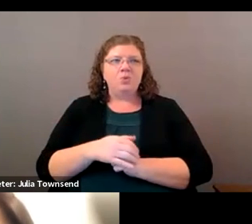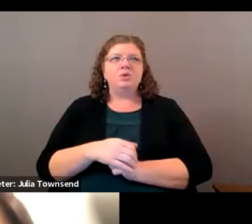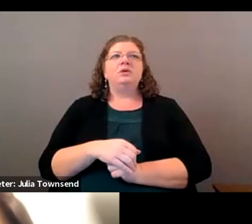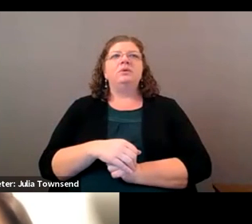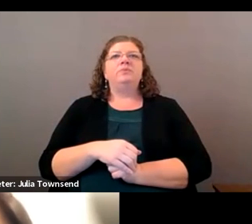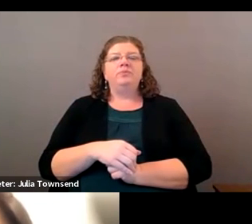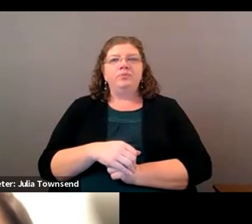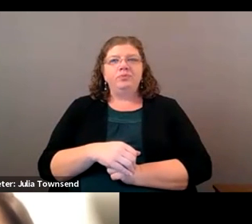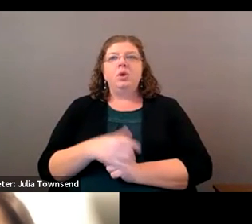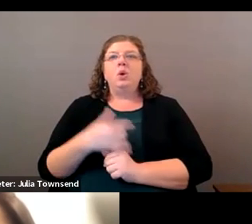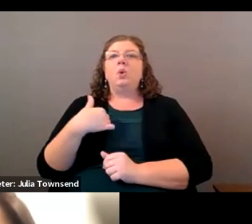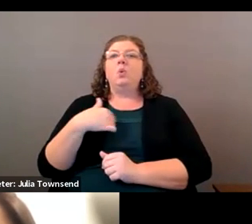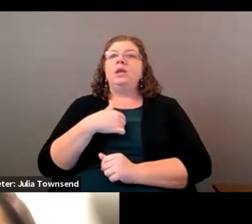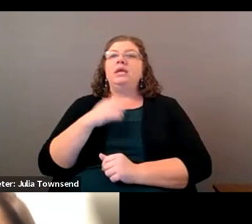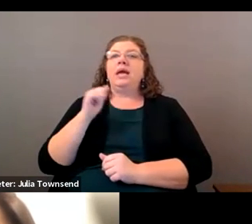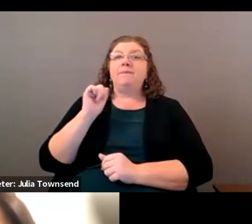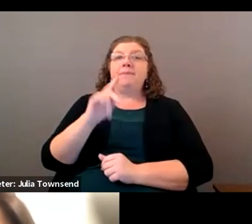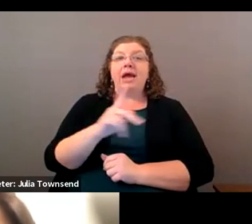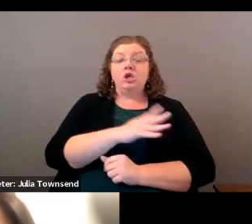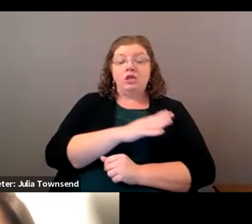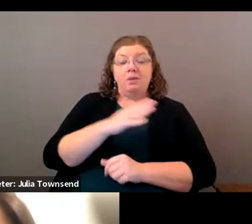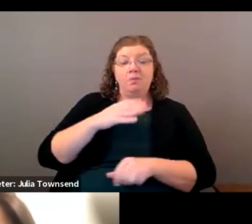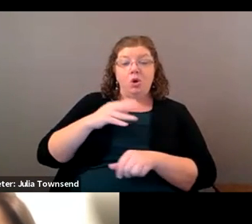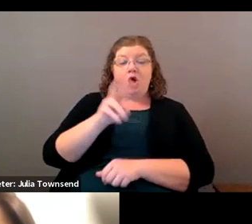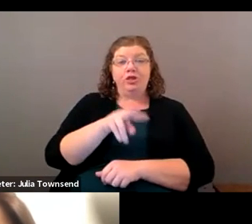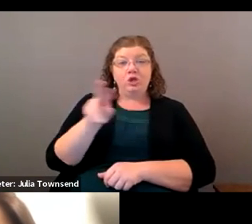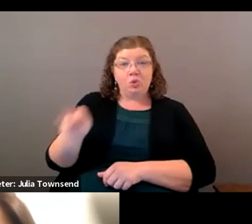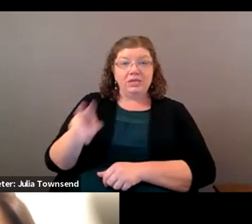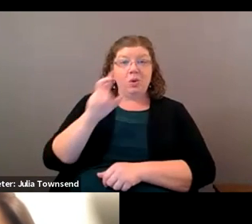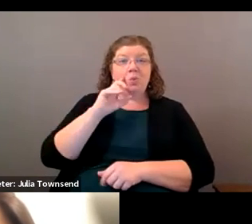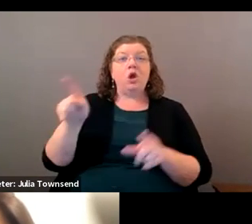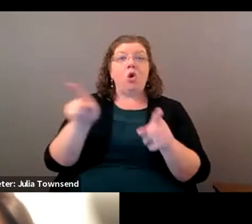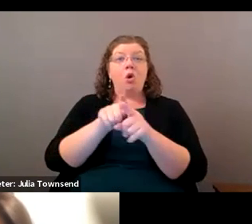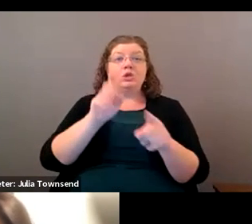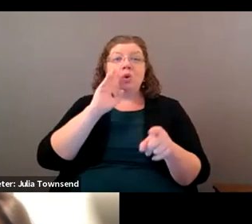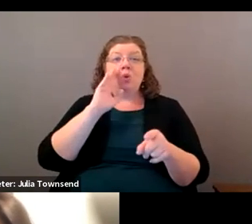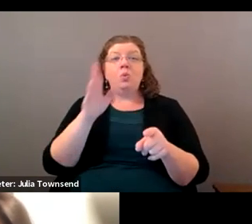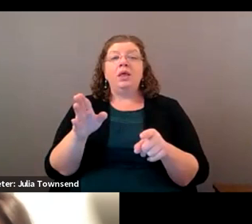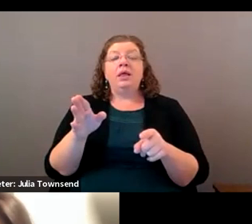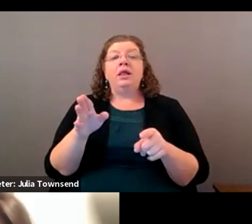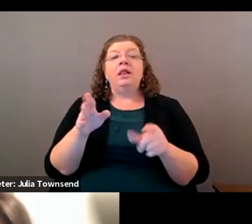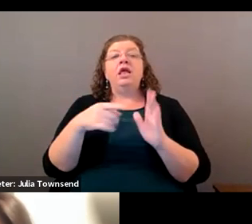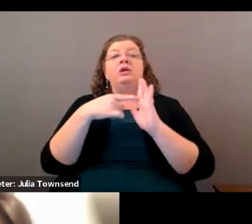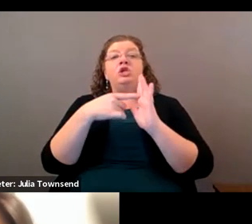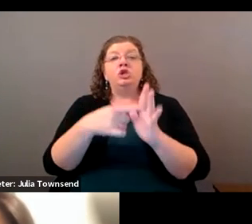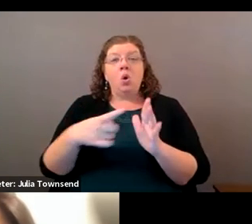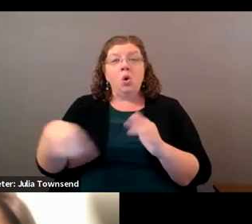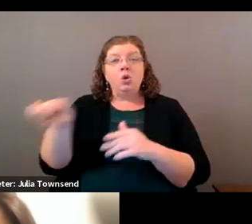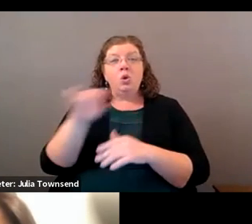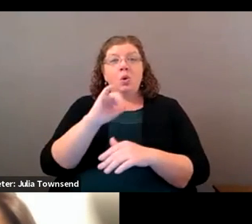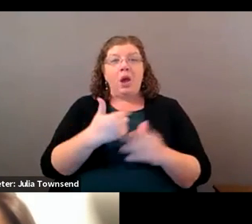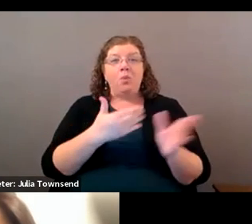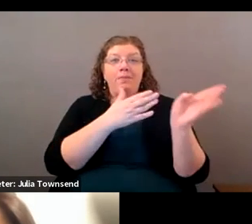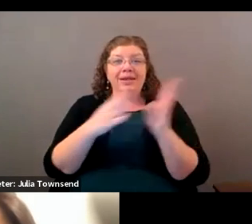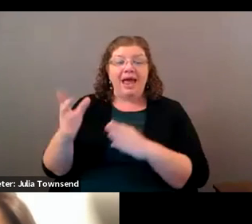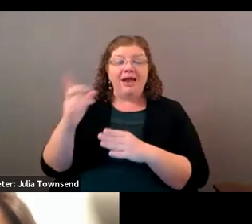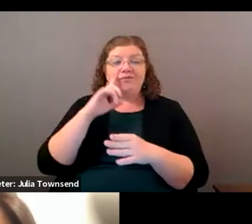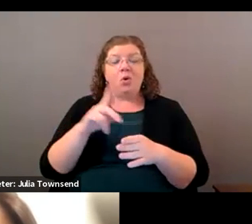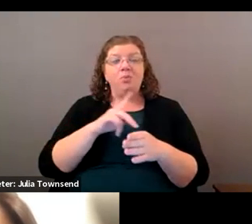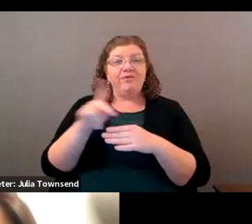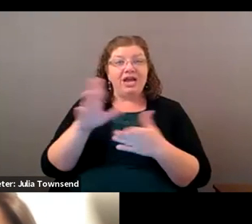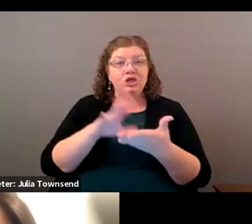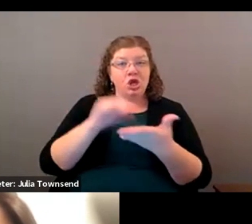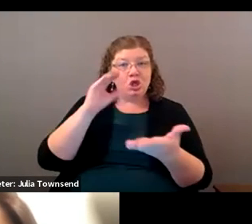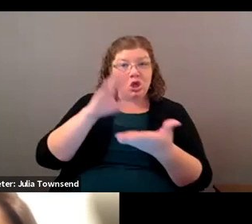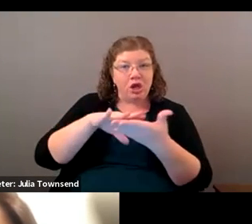Y cuando regresamos de regreso el 22, vamos a estar mostrándoles nuestros planes para el aprendizaje profesional que